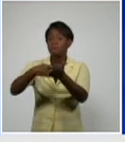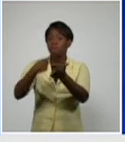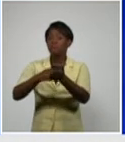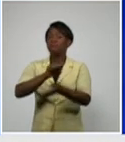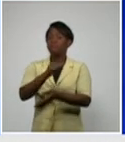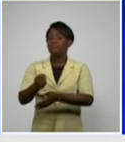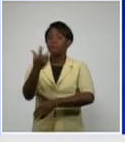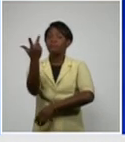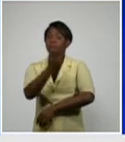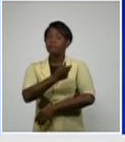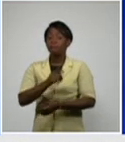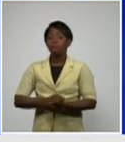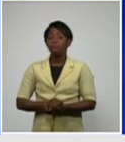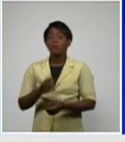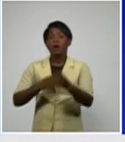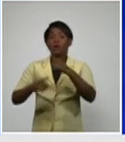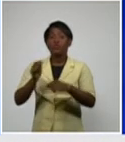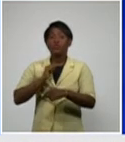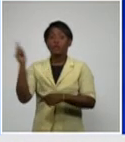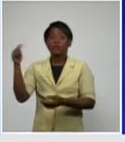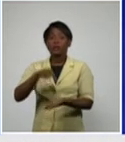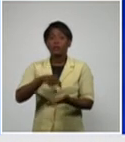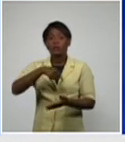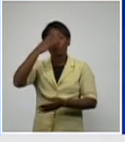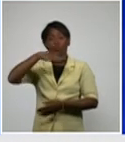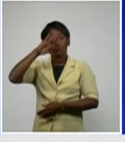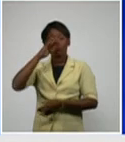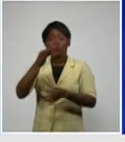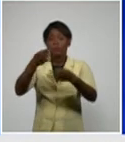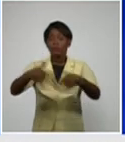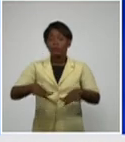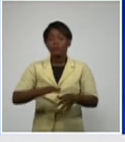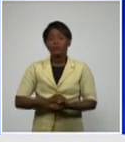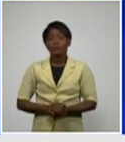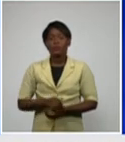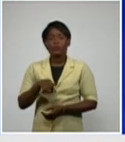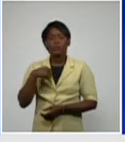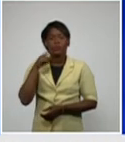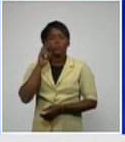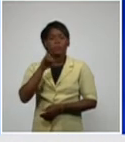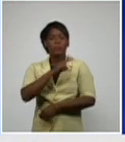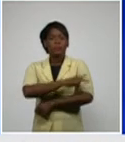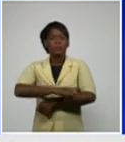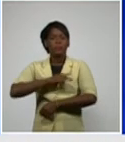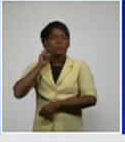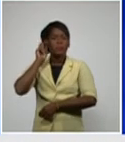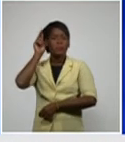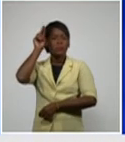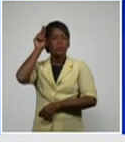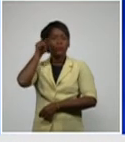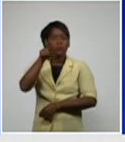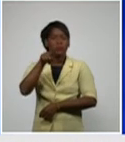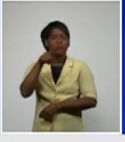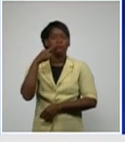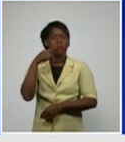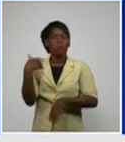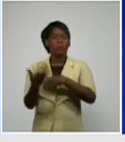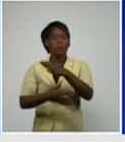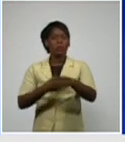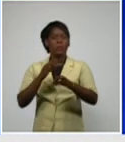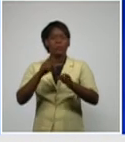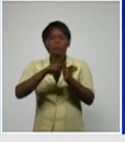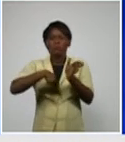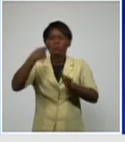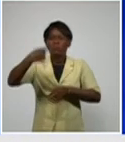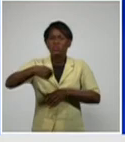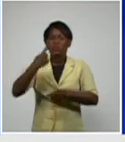acá. Hoy veíamos, si no me equivoco, en Perú, todo un proceso judicial que se ha hecho, porque